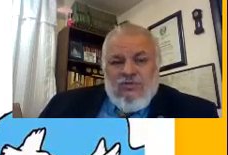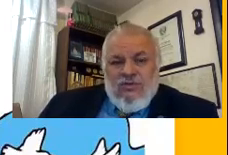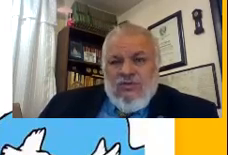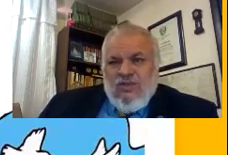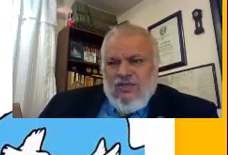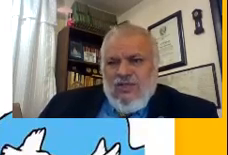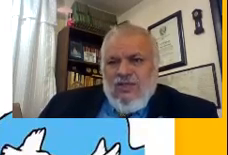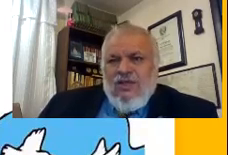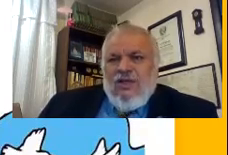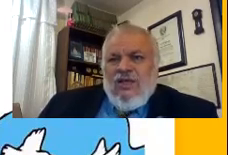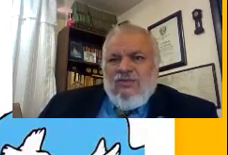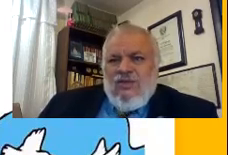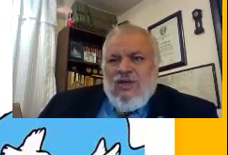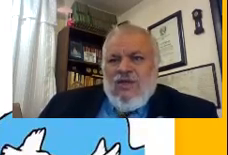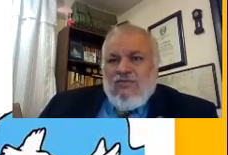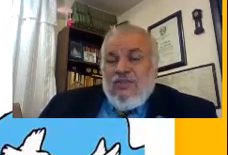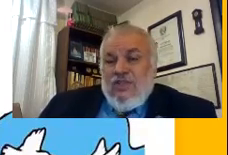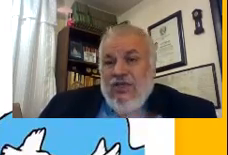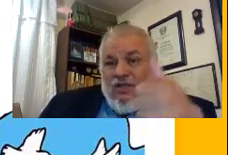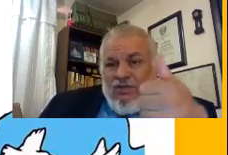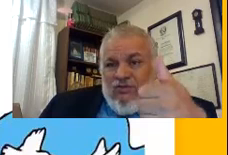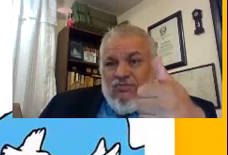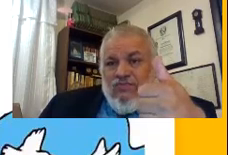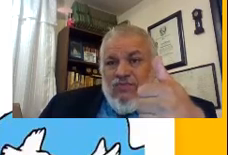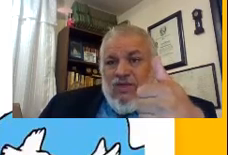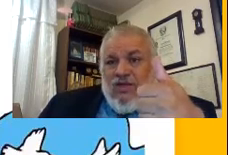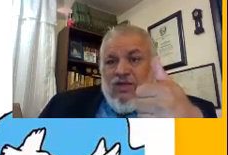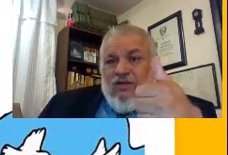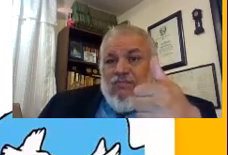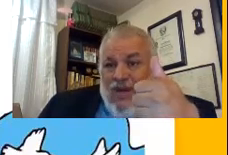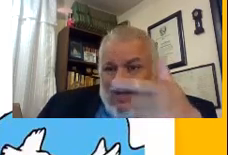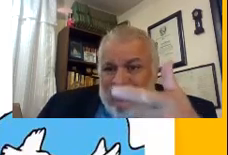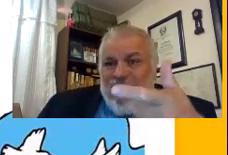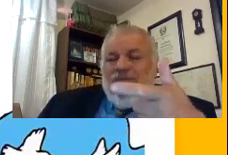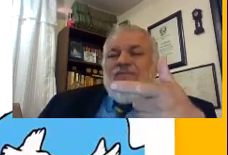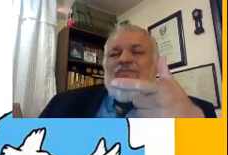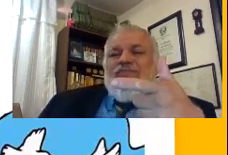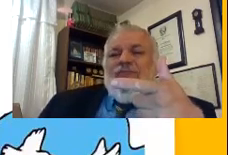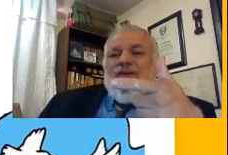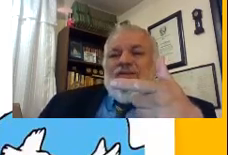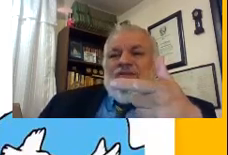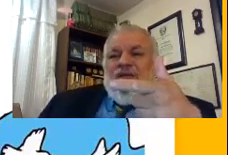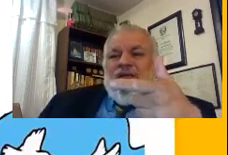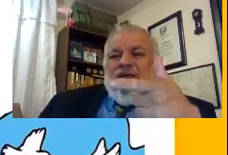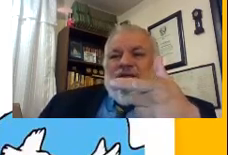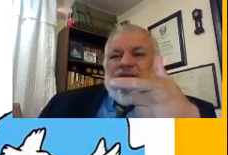la producción de toxinas. En el caso de rabia es suficiente que esté el virus, más